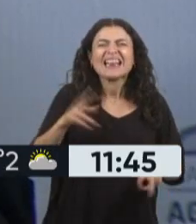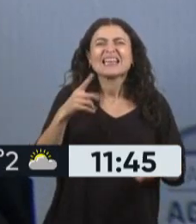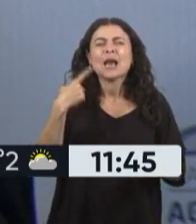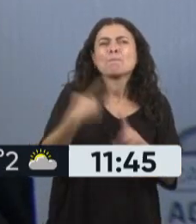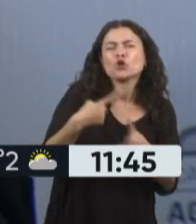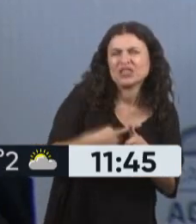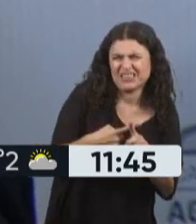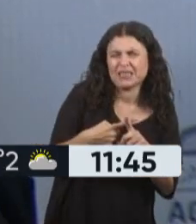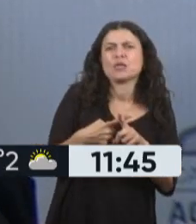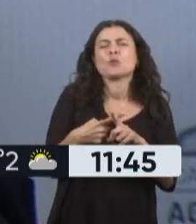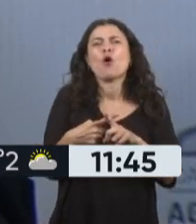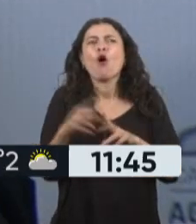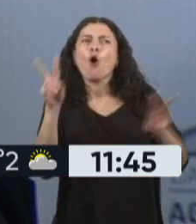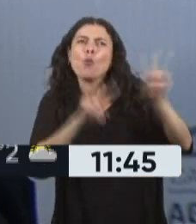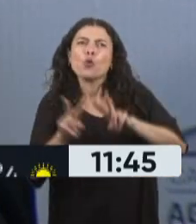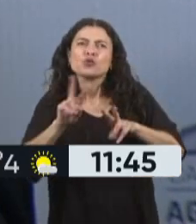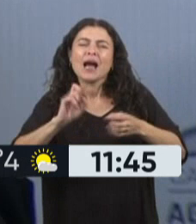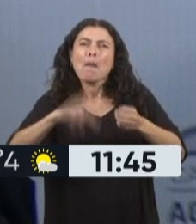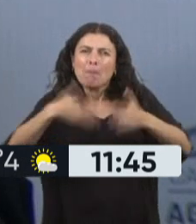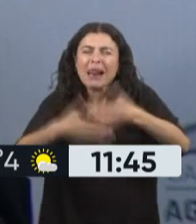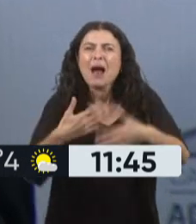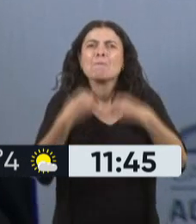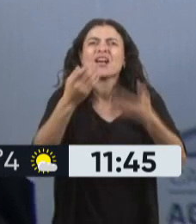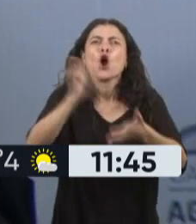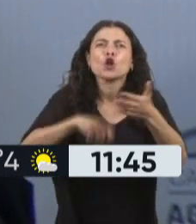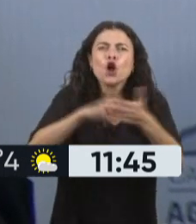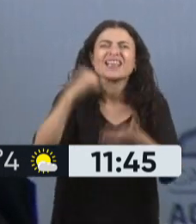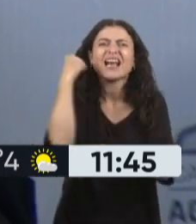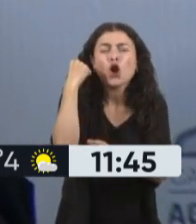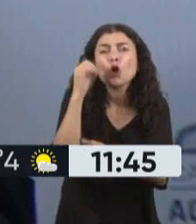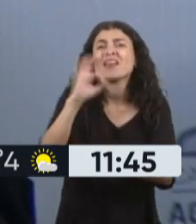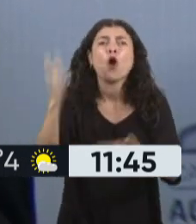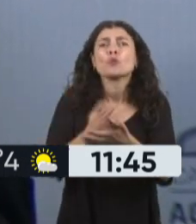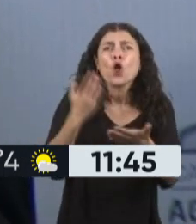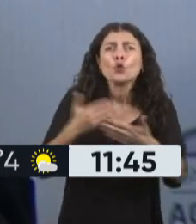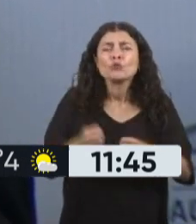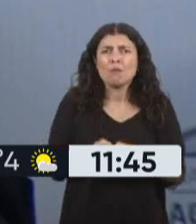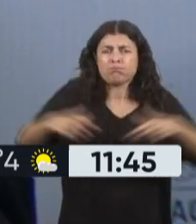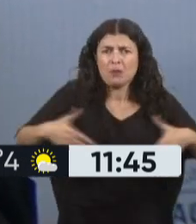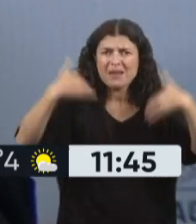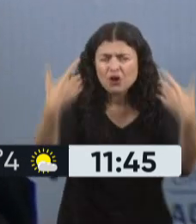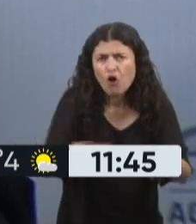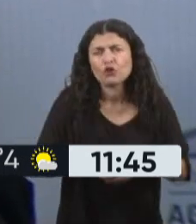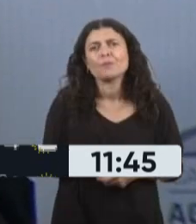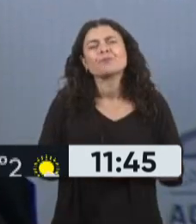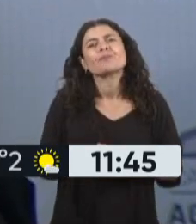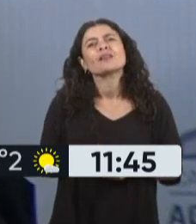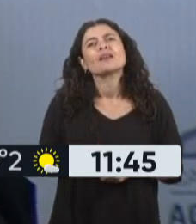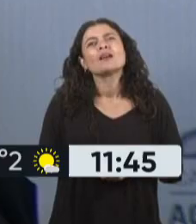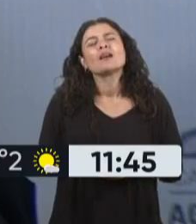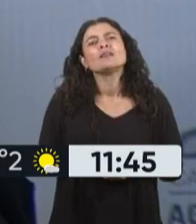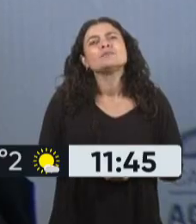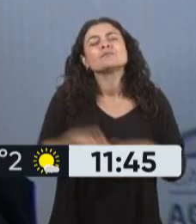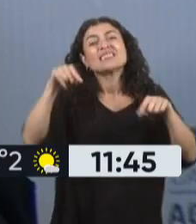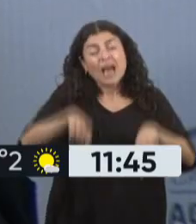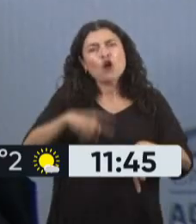hacia adelante pensando en cómo crecer, en lugar de cómo distribuir una ganancia cada vez más pequeña. Dejamos atrás la mentalidad de la escasez